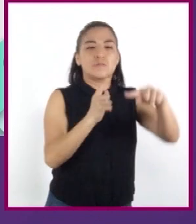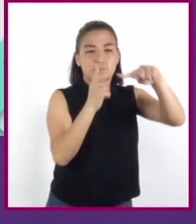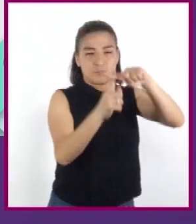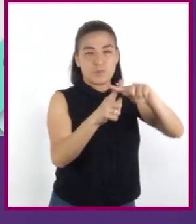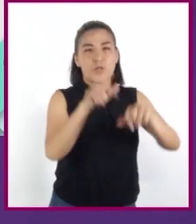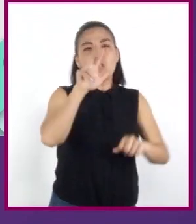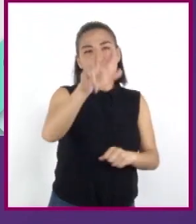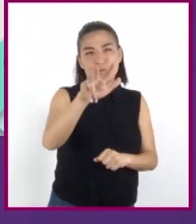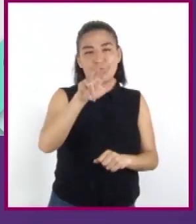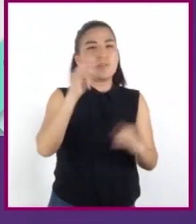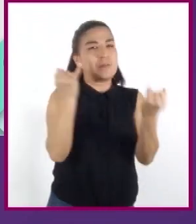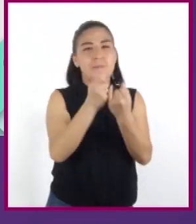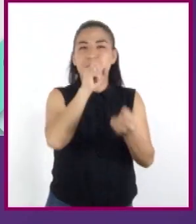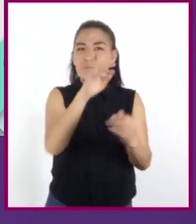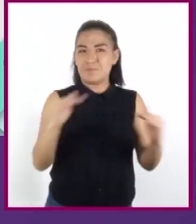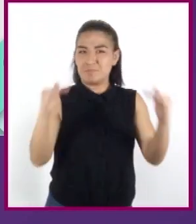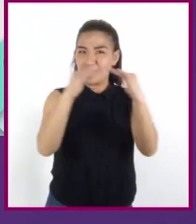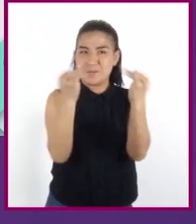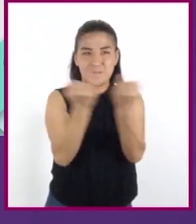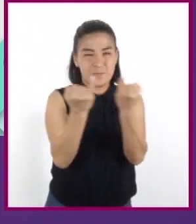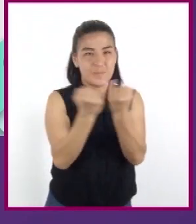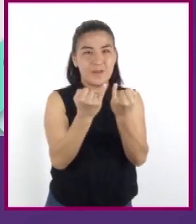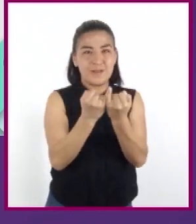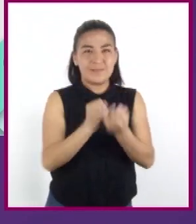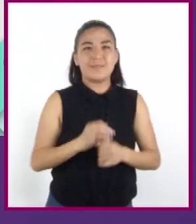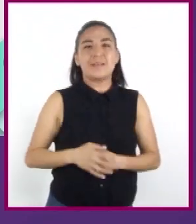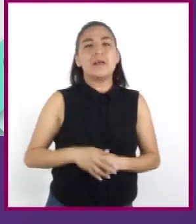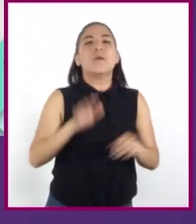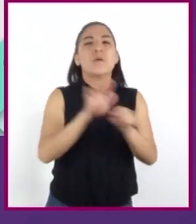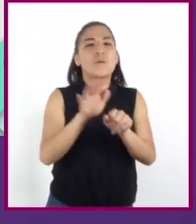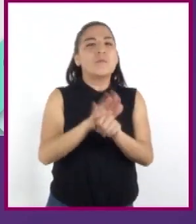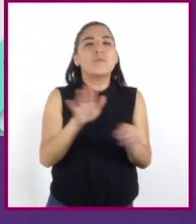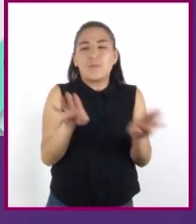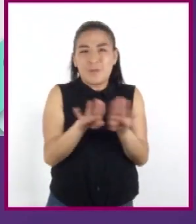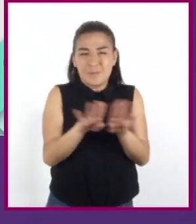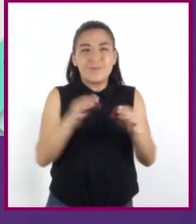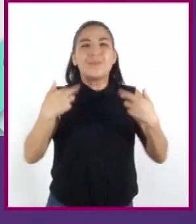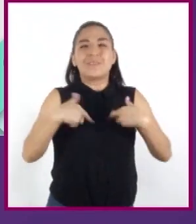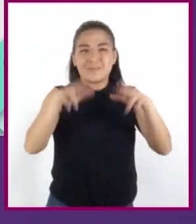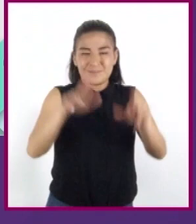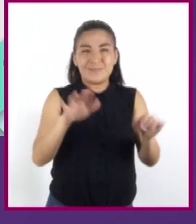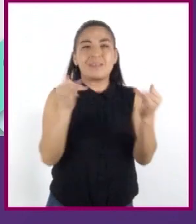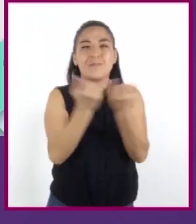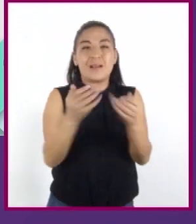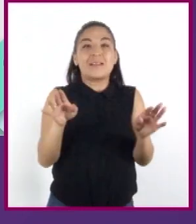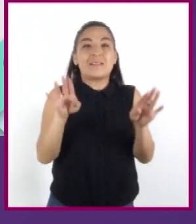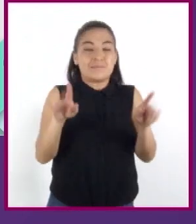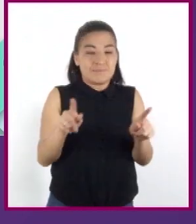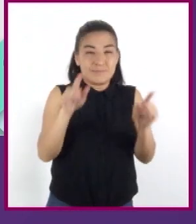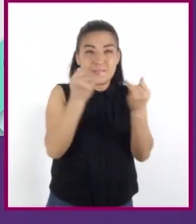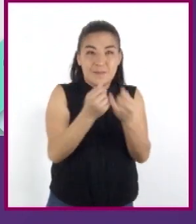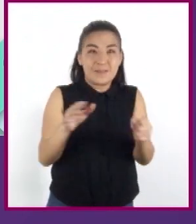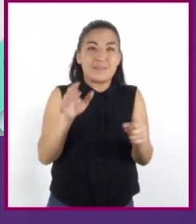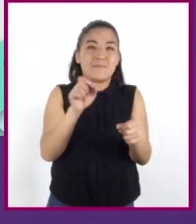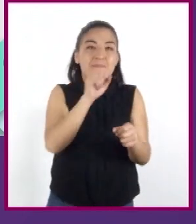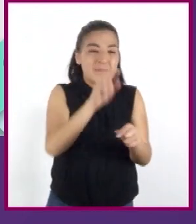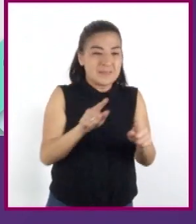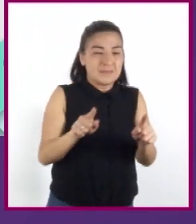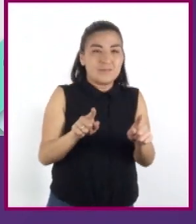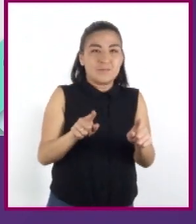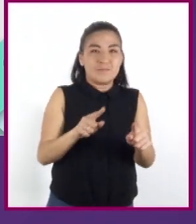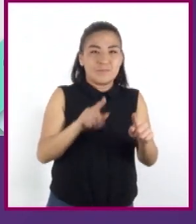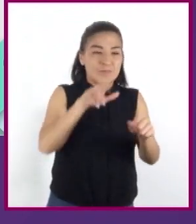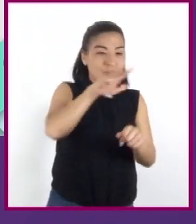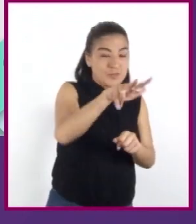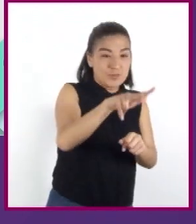ambos lados de la igualdad y nos queda la siguiente expresión. Una vez que realizamos las operaciones pertinentes, al sumar